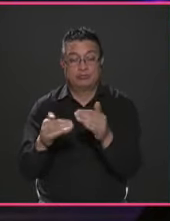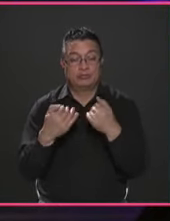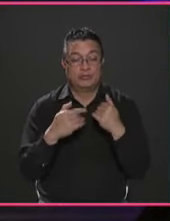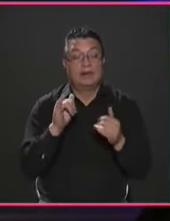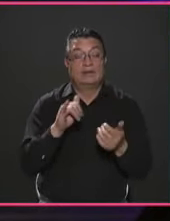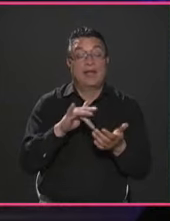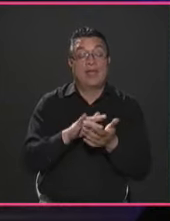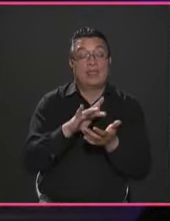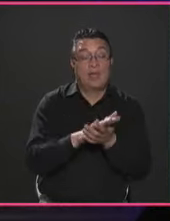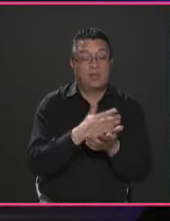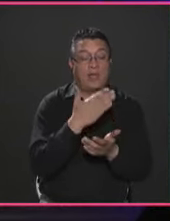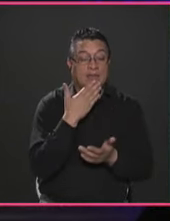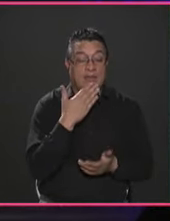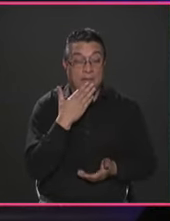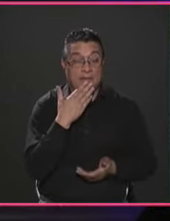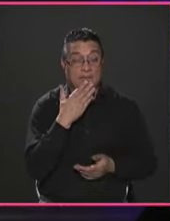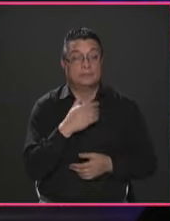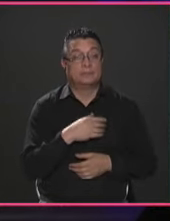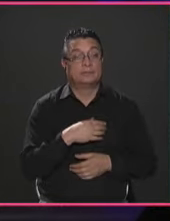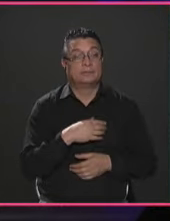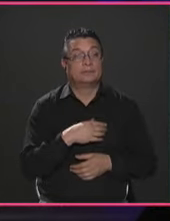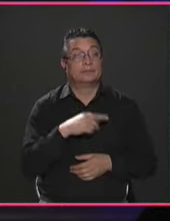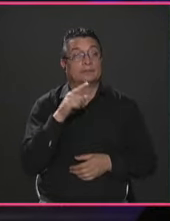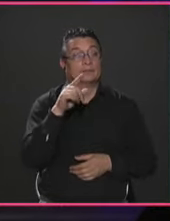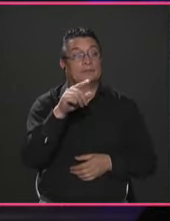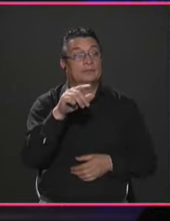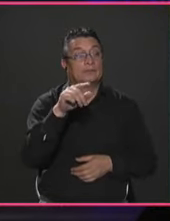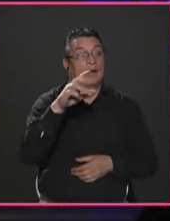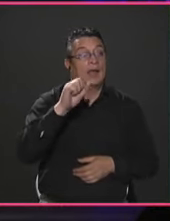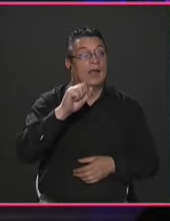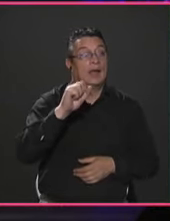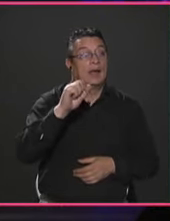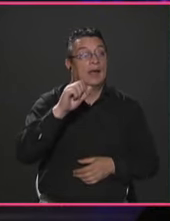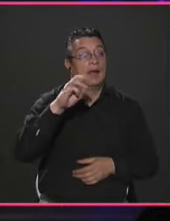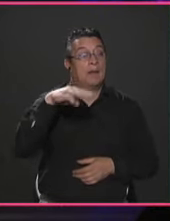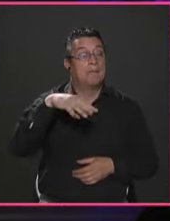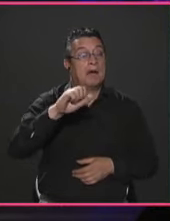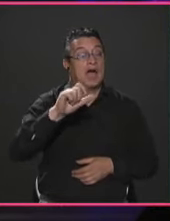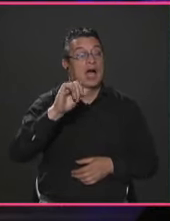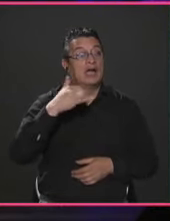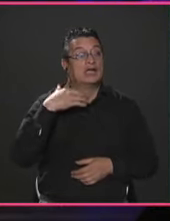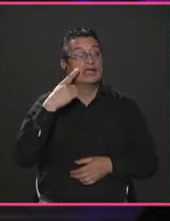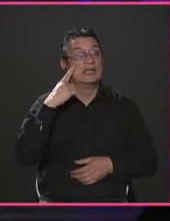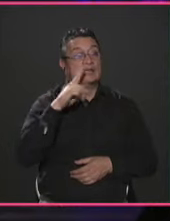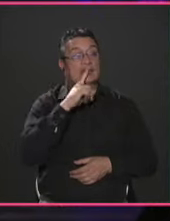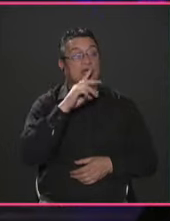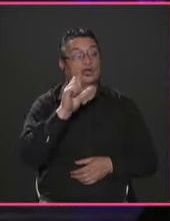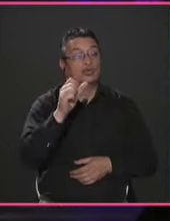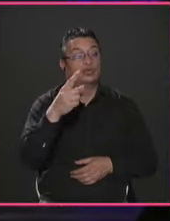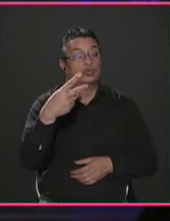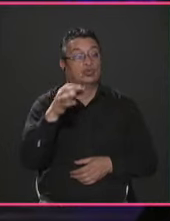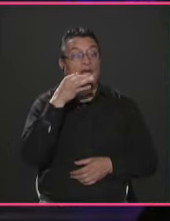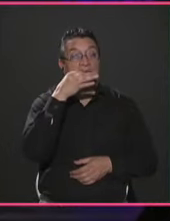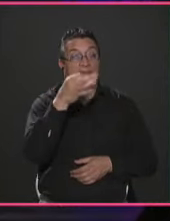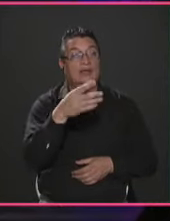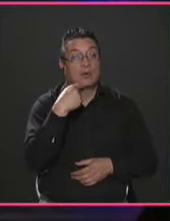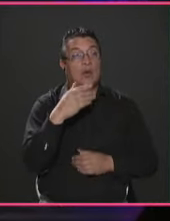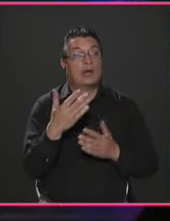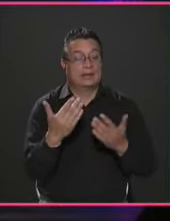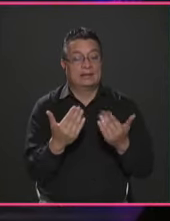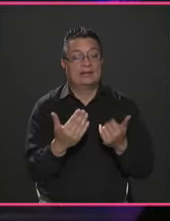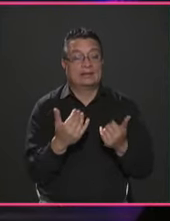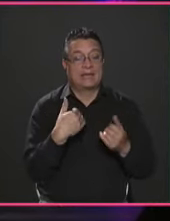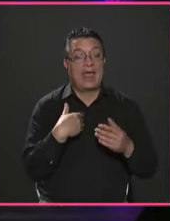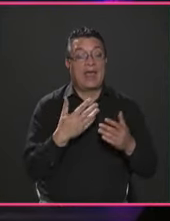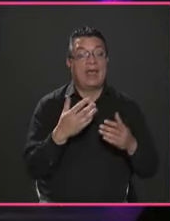de as mcintire lo explica así todos los seres humanos existen en una escala de